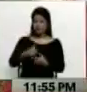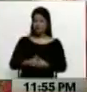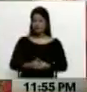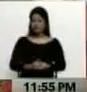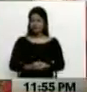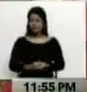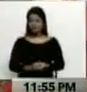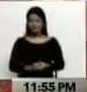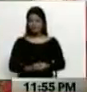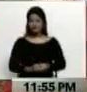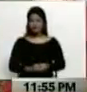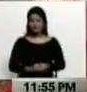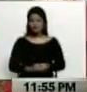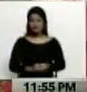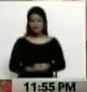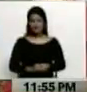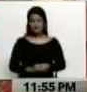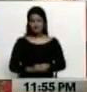daño